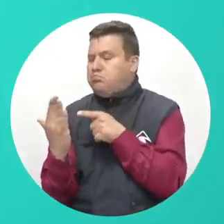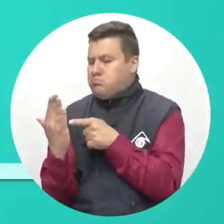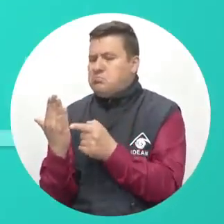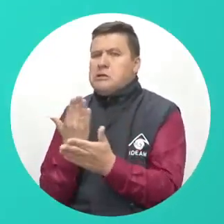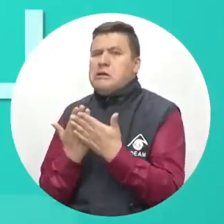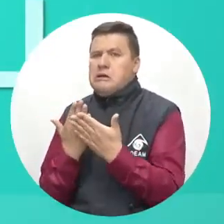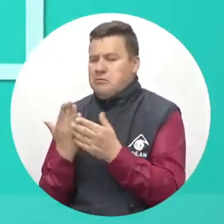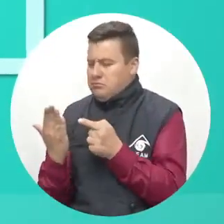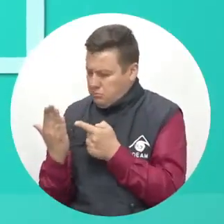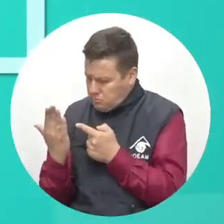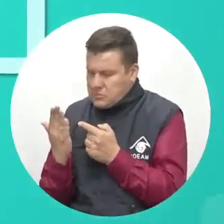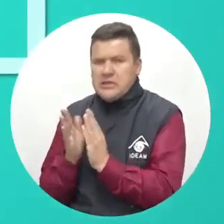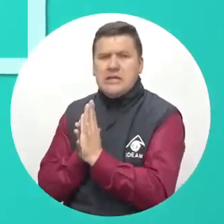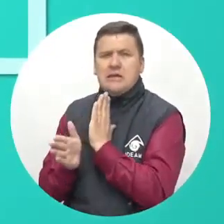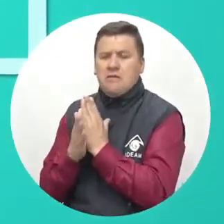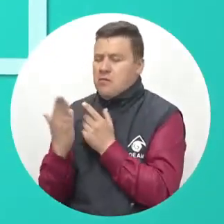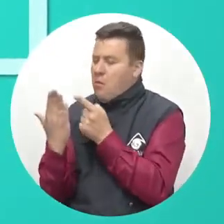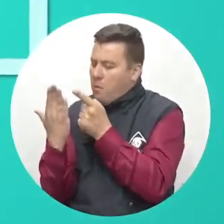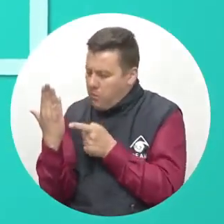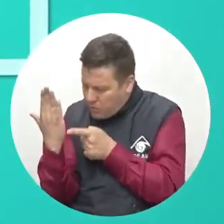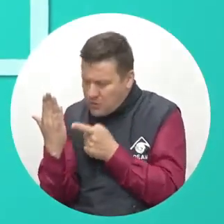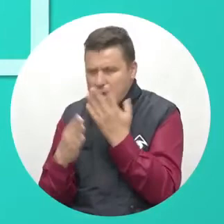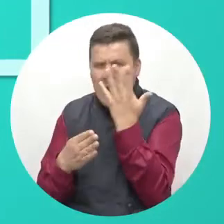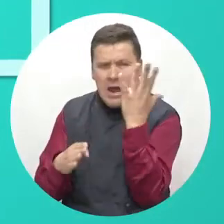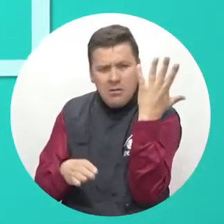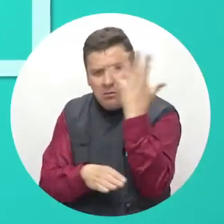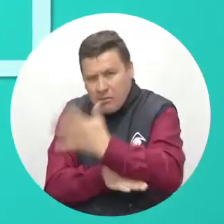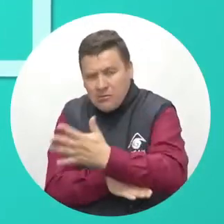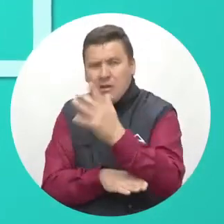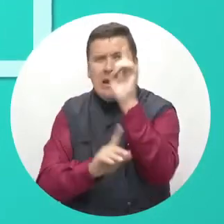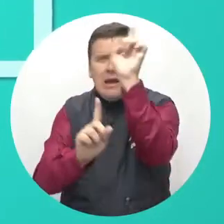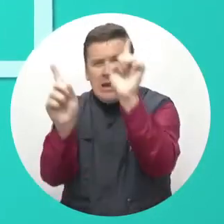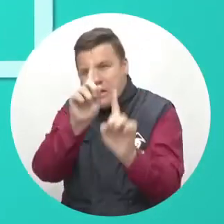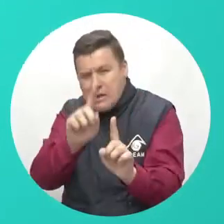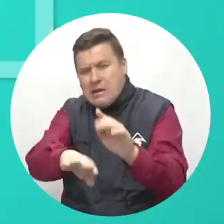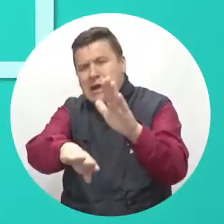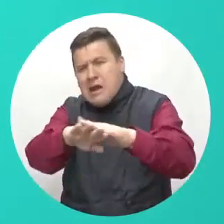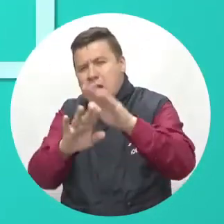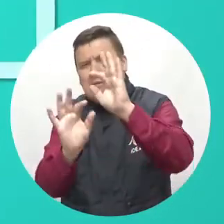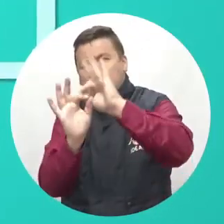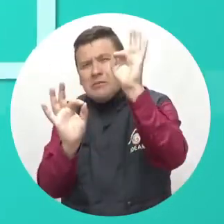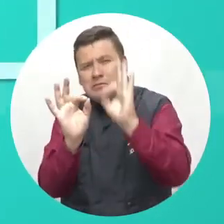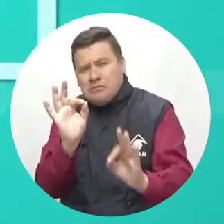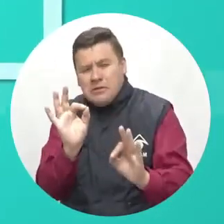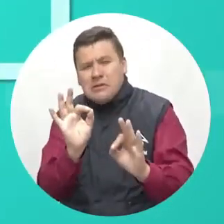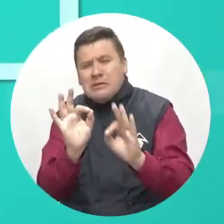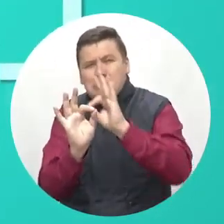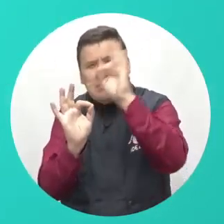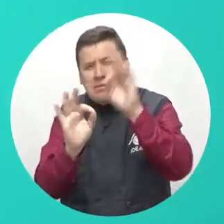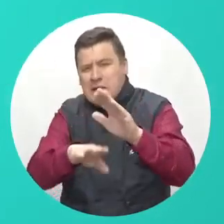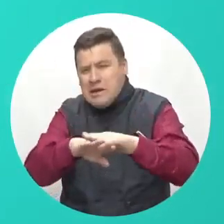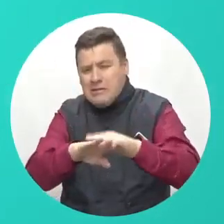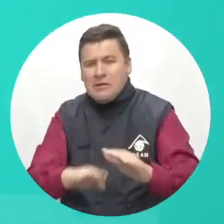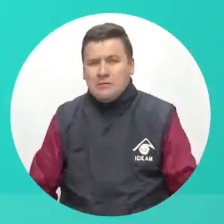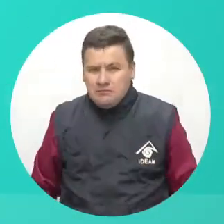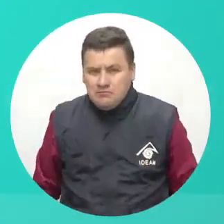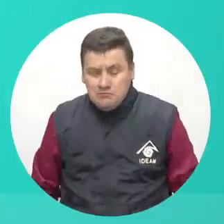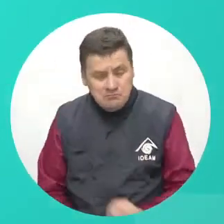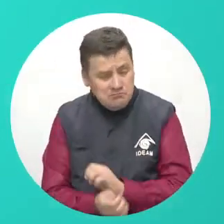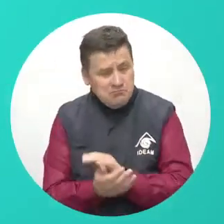Pronóstico del IDEAM. Ahora con información sobre deforestación, rayos, pronósticos y alertas a nivel municipal.